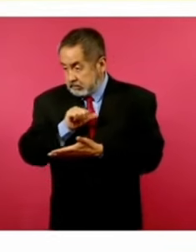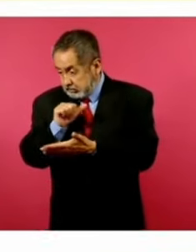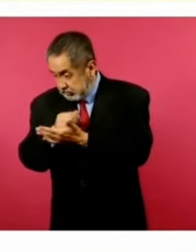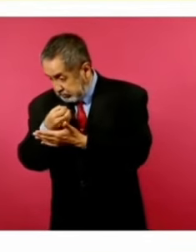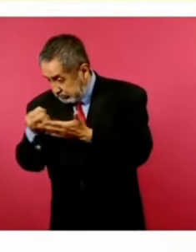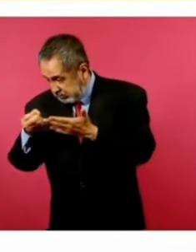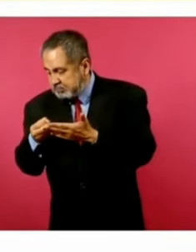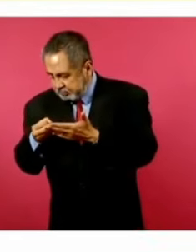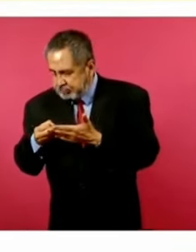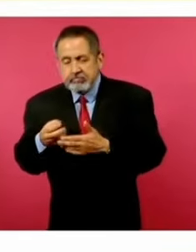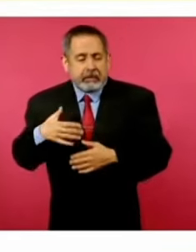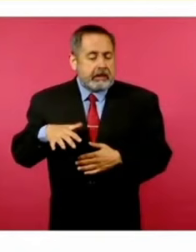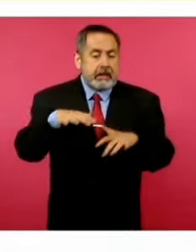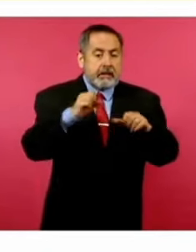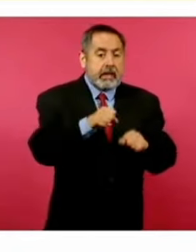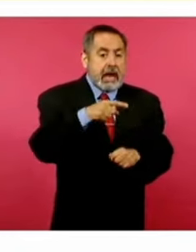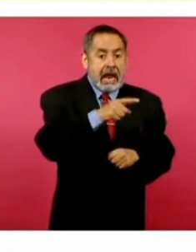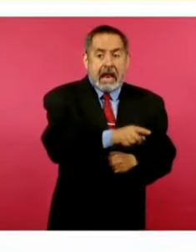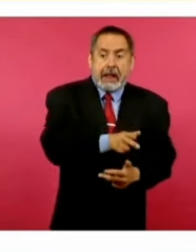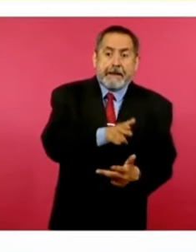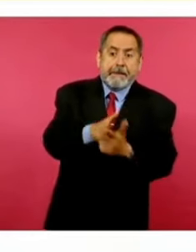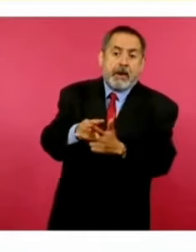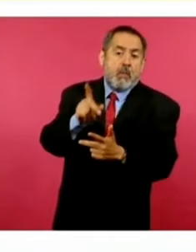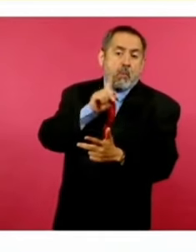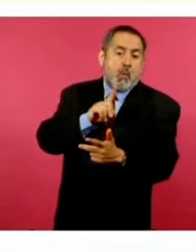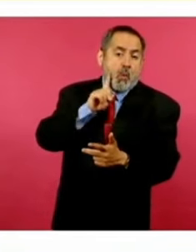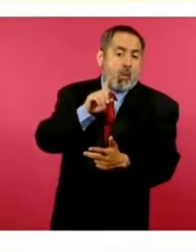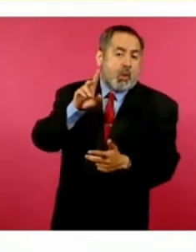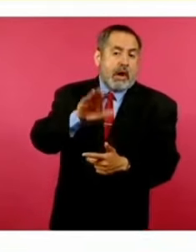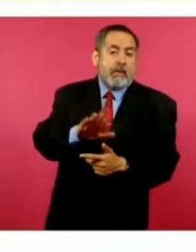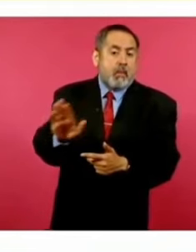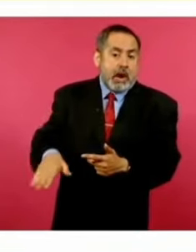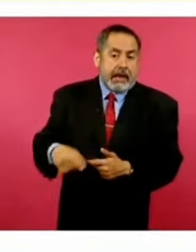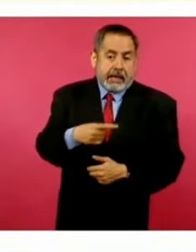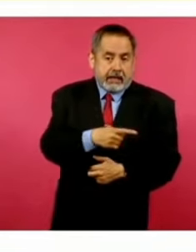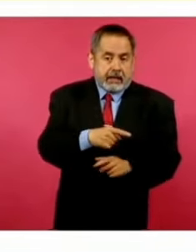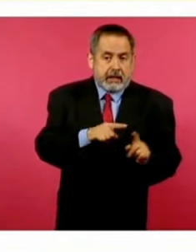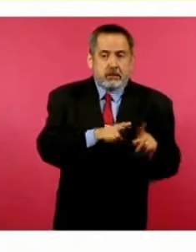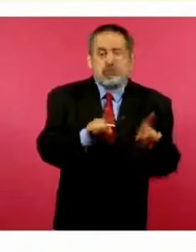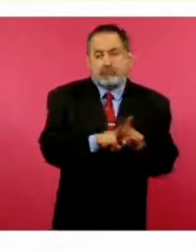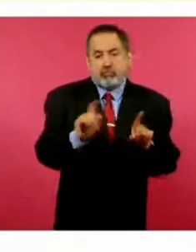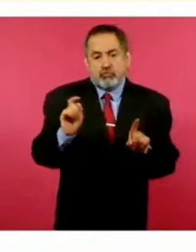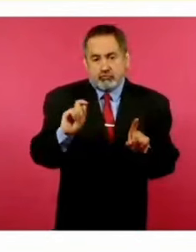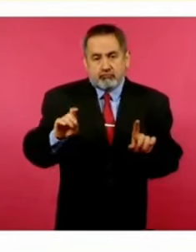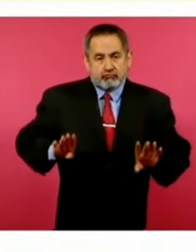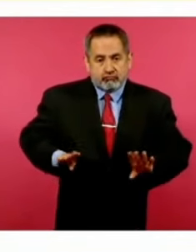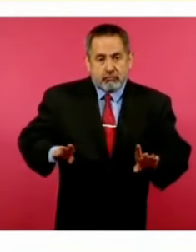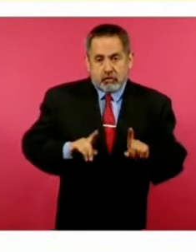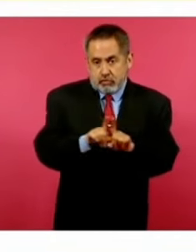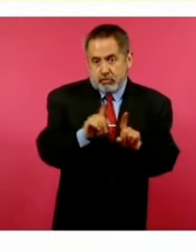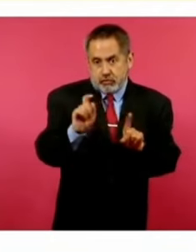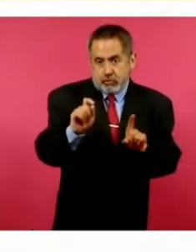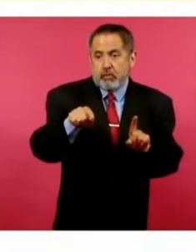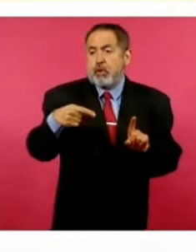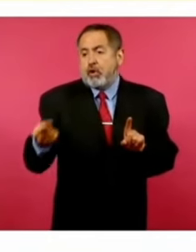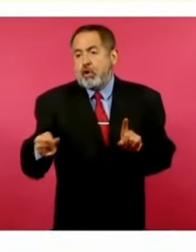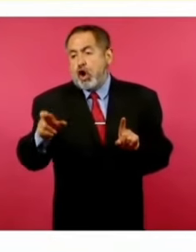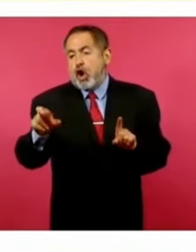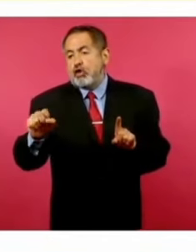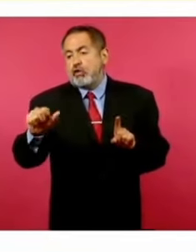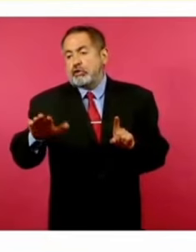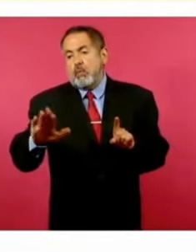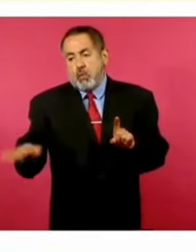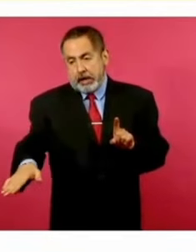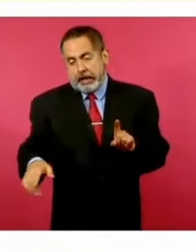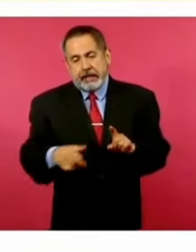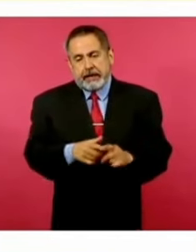por por los delitos de feminicidio en agravio de unice era su pareja sentimental y el homicidio calificado